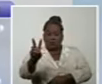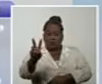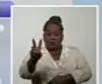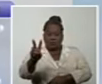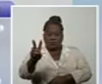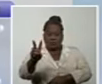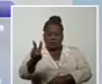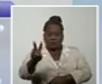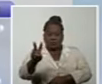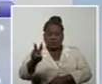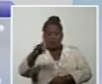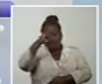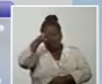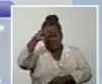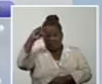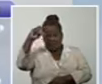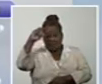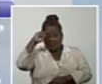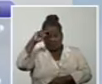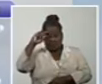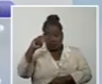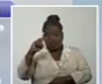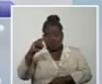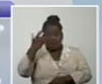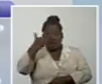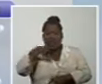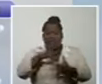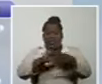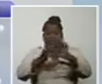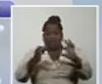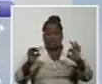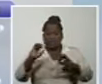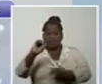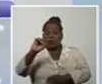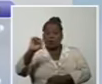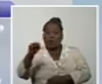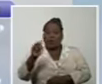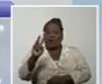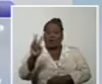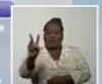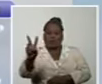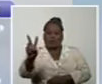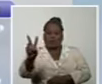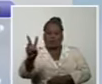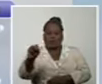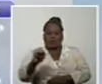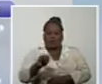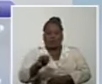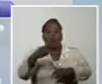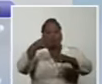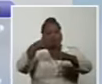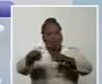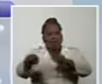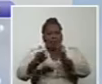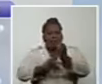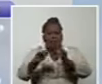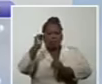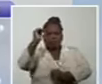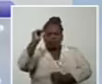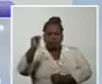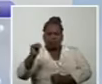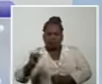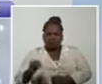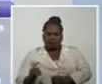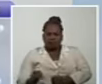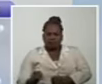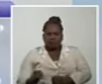Tunas, Santi Espíritu y Artemisa con 0,2, y las restantes provincias no